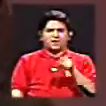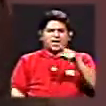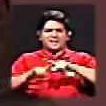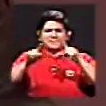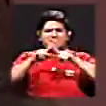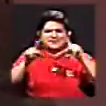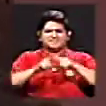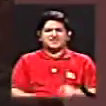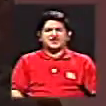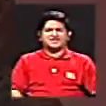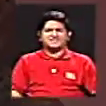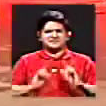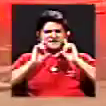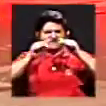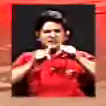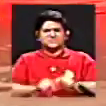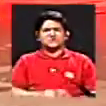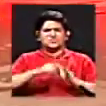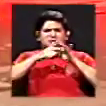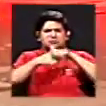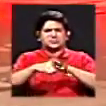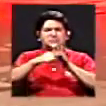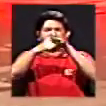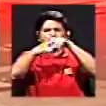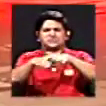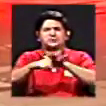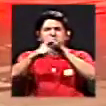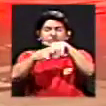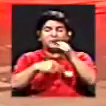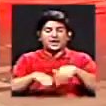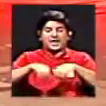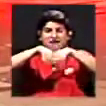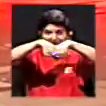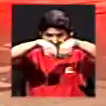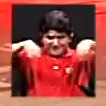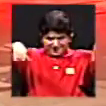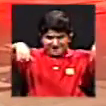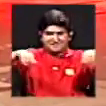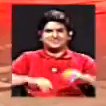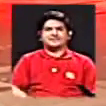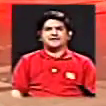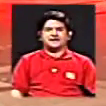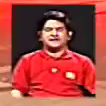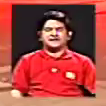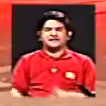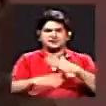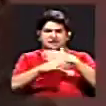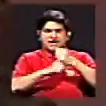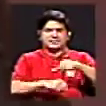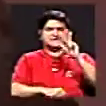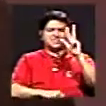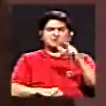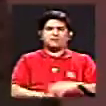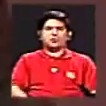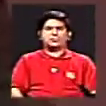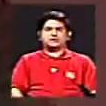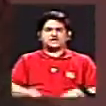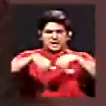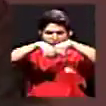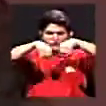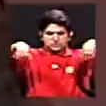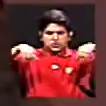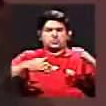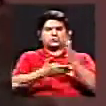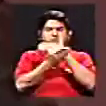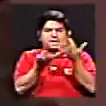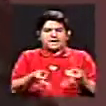gran cantidad de desechos, de basura, y en esta alcantarilla particularmente, que estaba conformada por tres tubos con un relleno muy importante